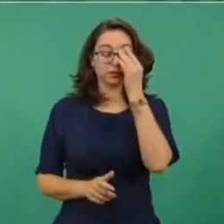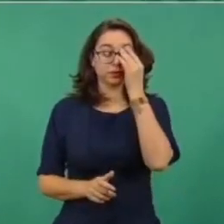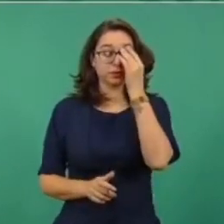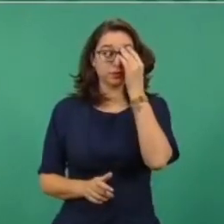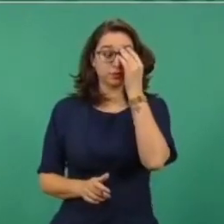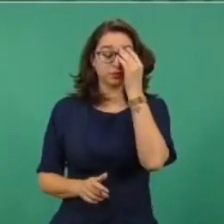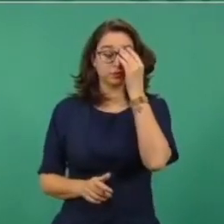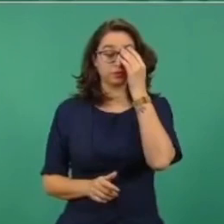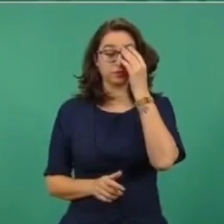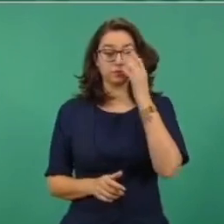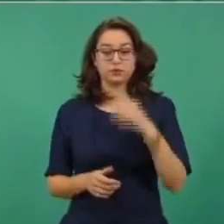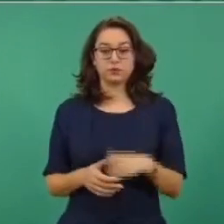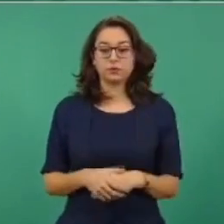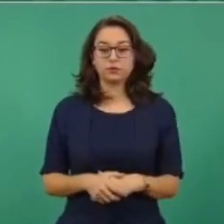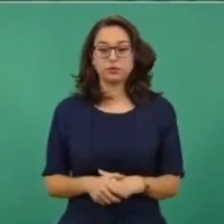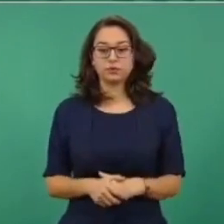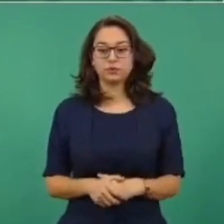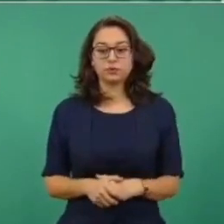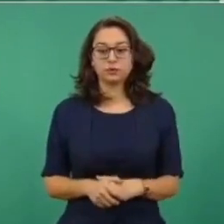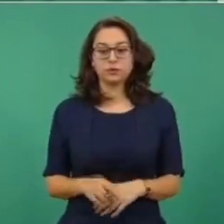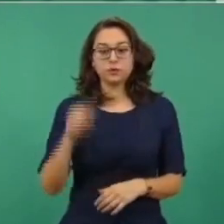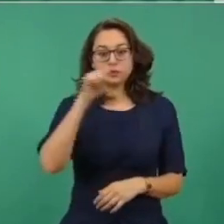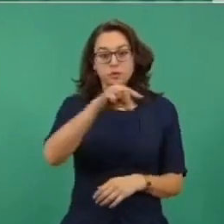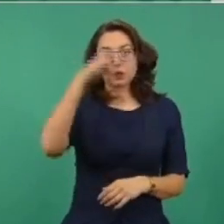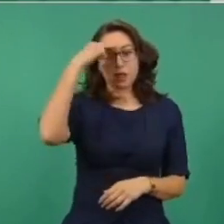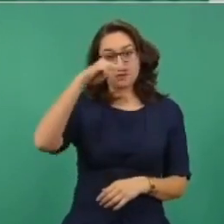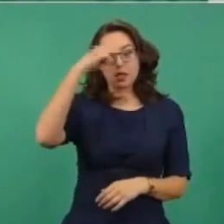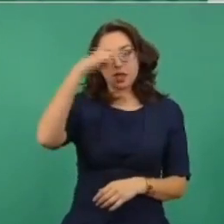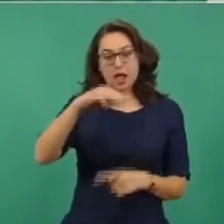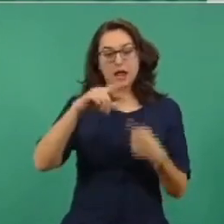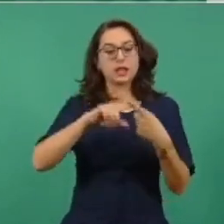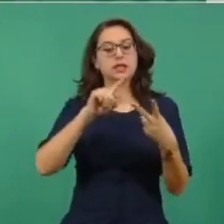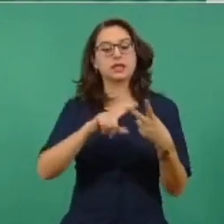en Mexicali y en Tecate.